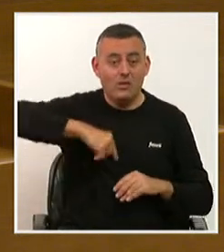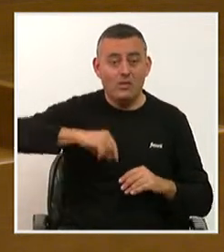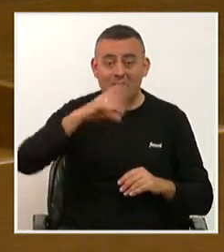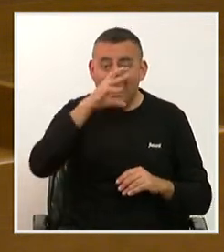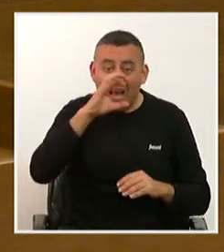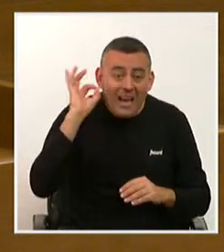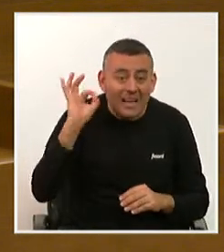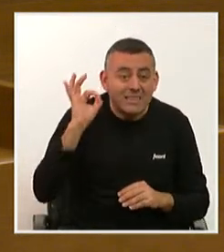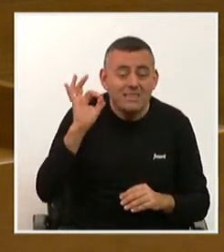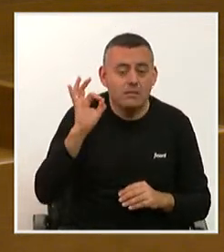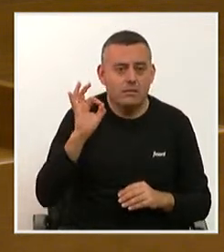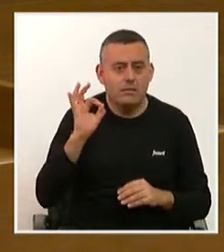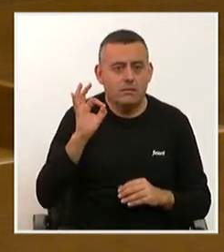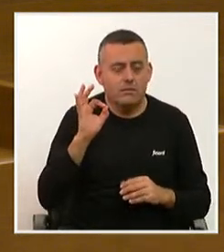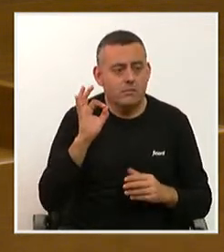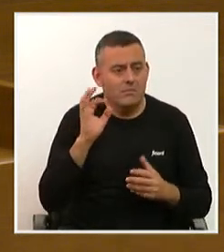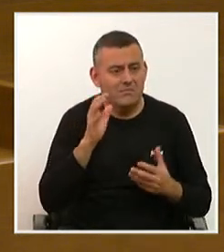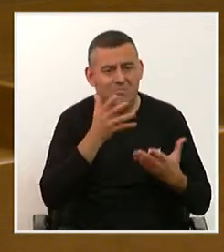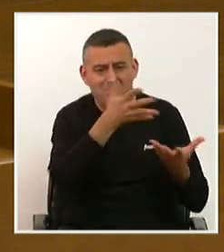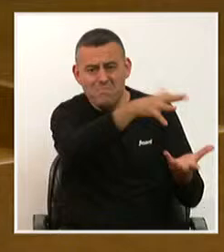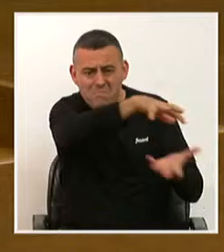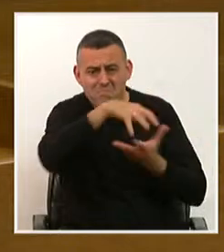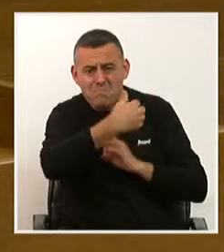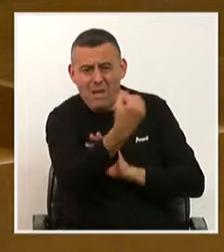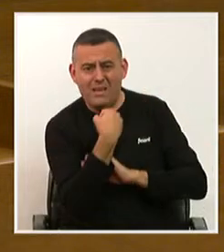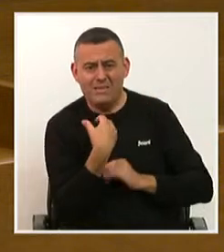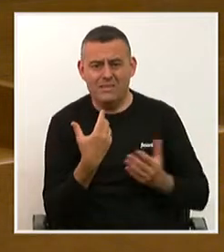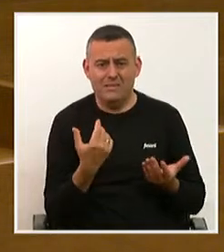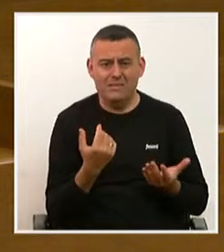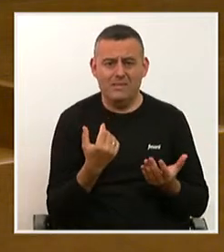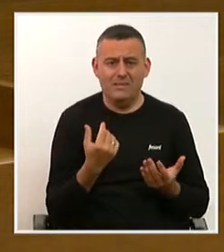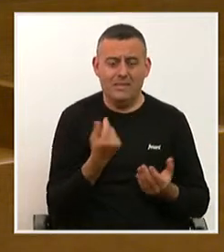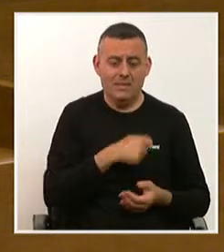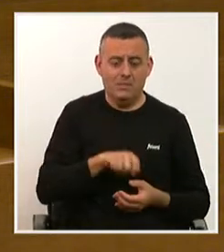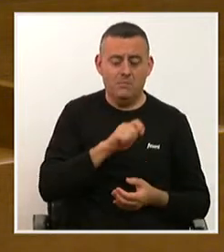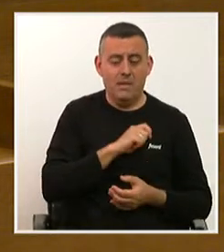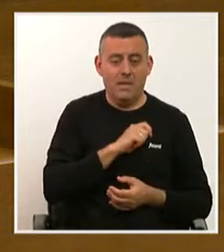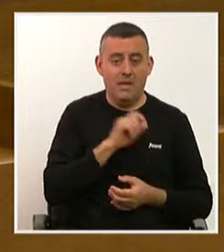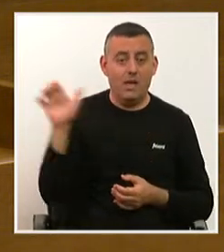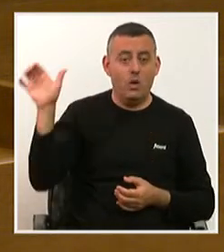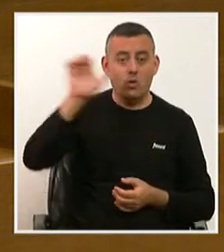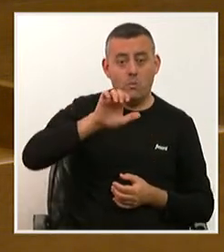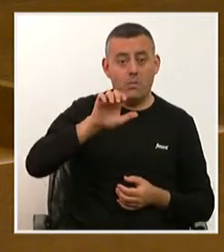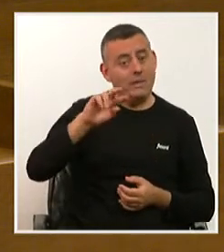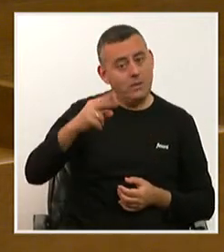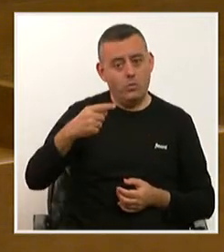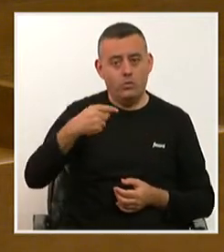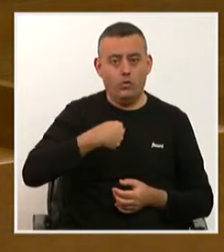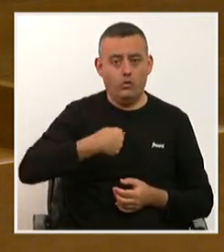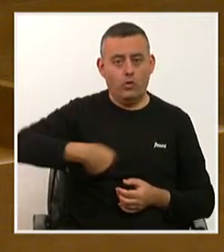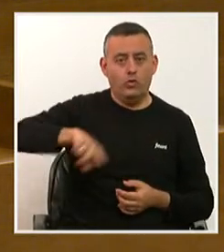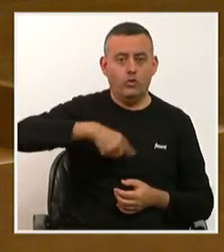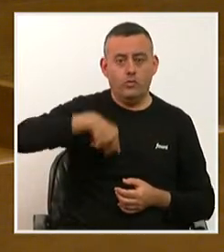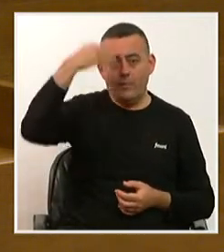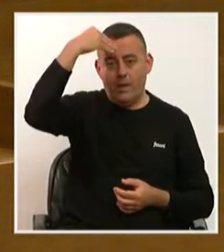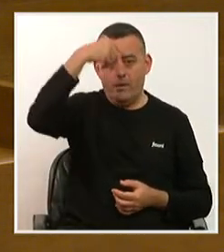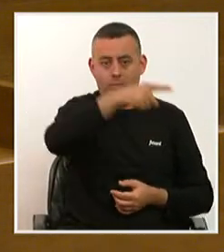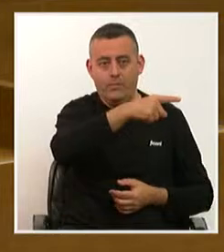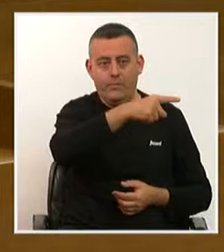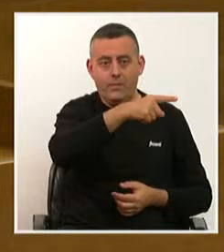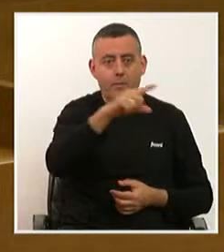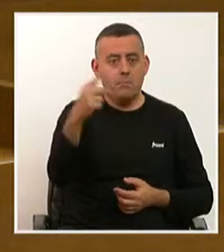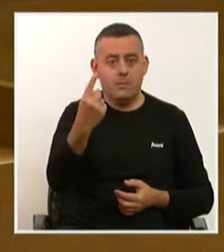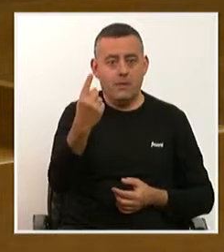valenciana Eso sí España es el segundo país de la Unión Europea que recepciona estos productos de Rey al agüita el primero es Francia